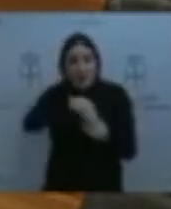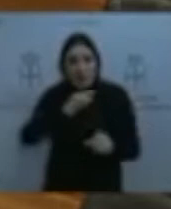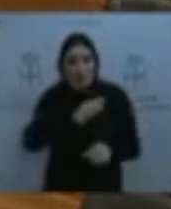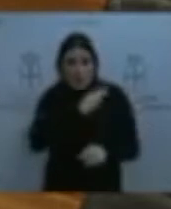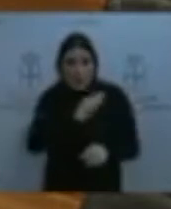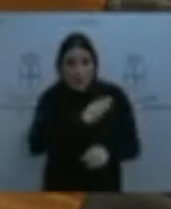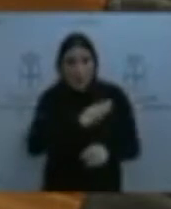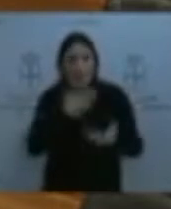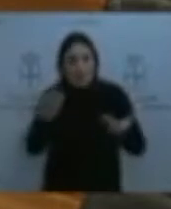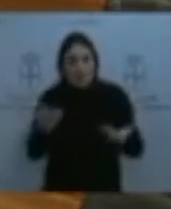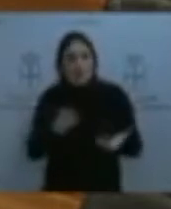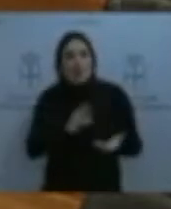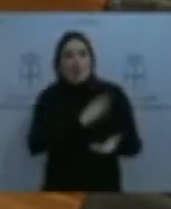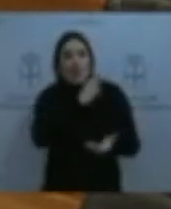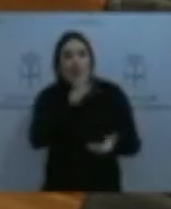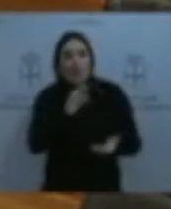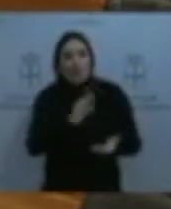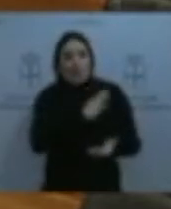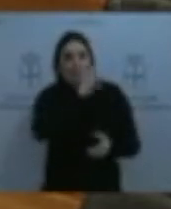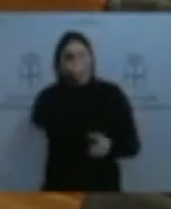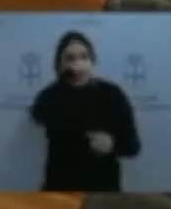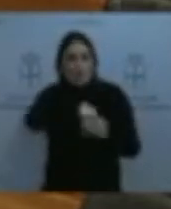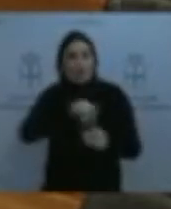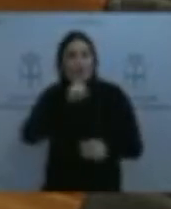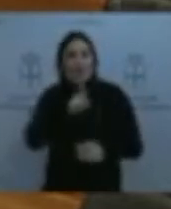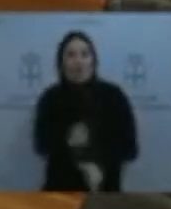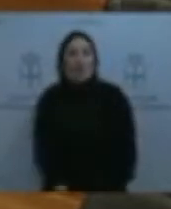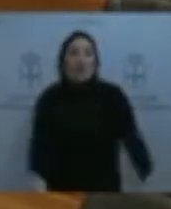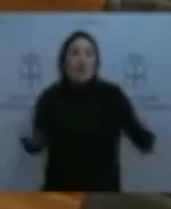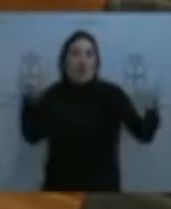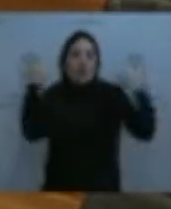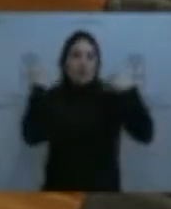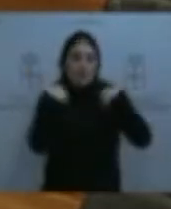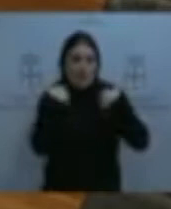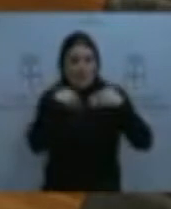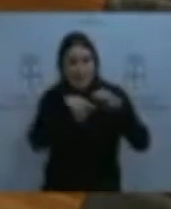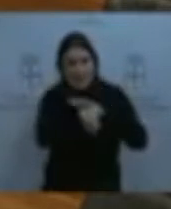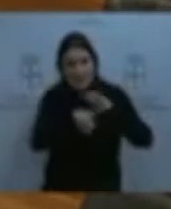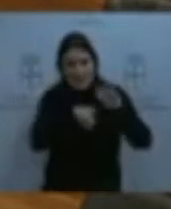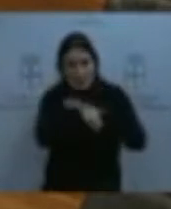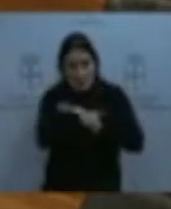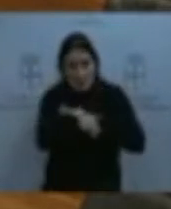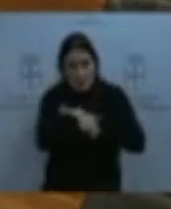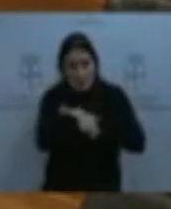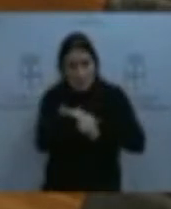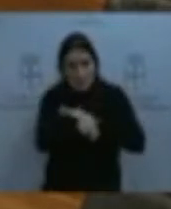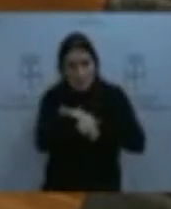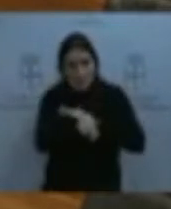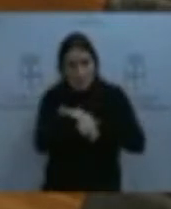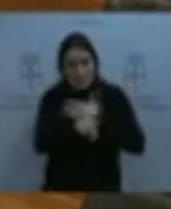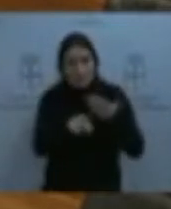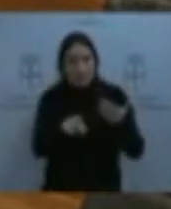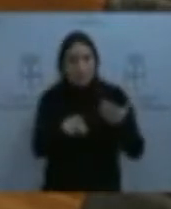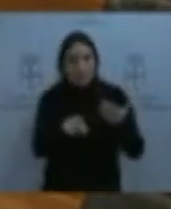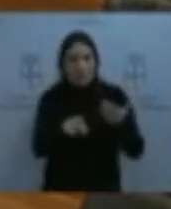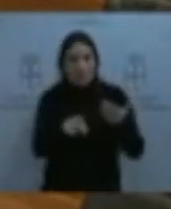patronato de la Fundación a quien corresponde la gestión, la viabilidad, que son indisociables